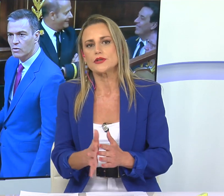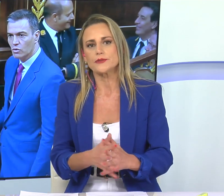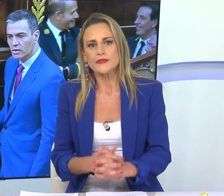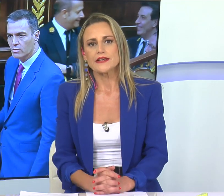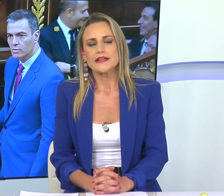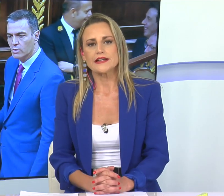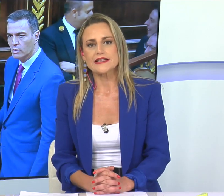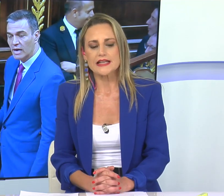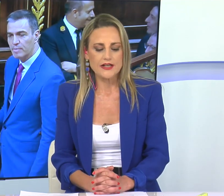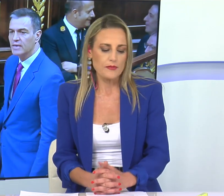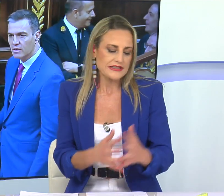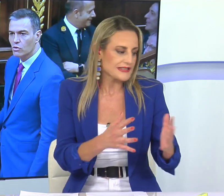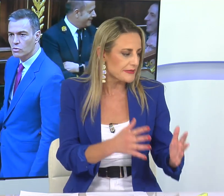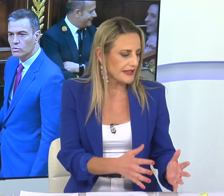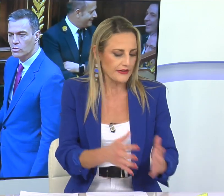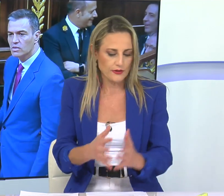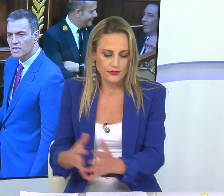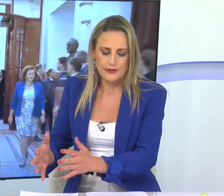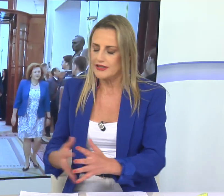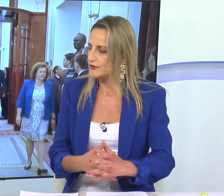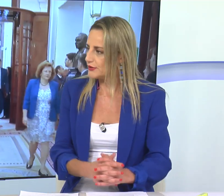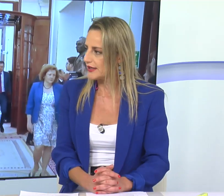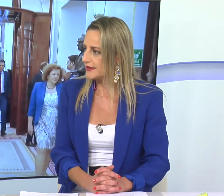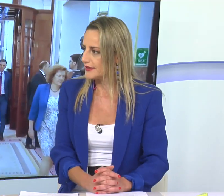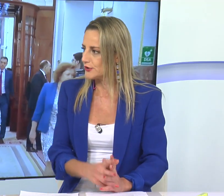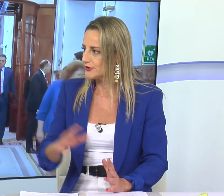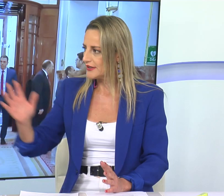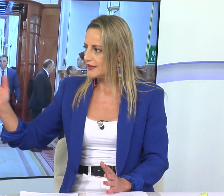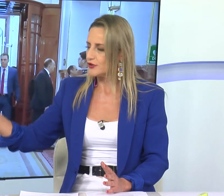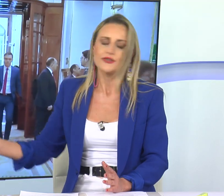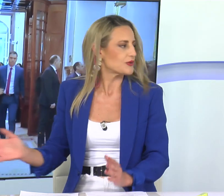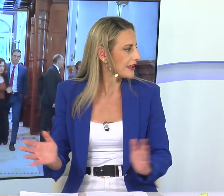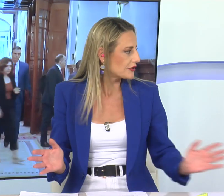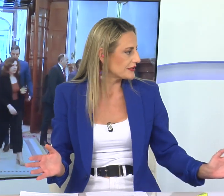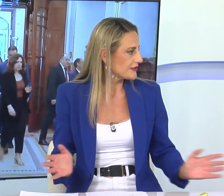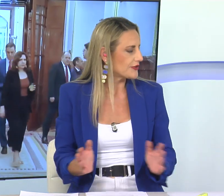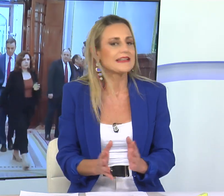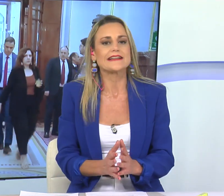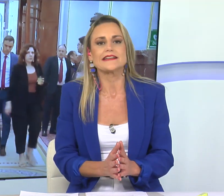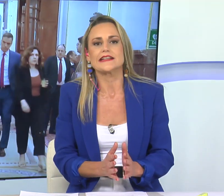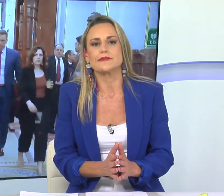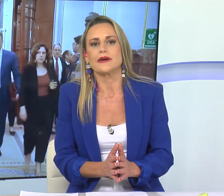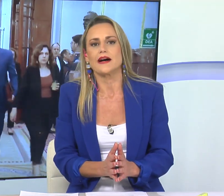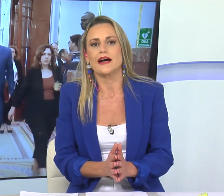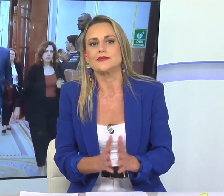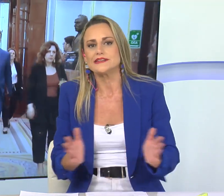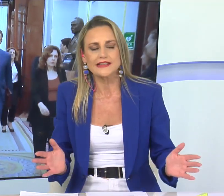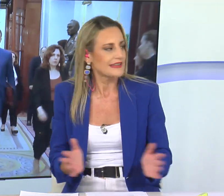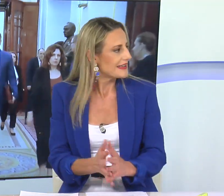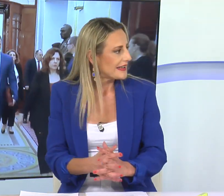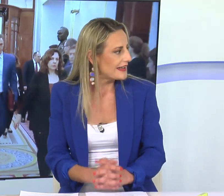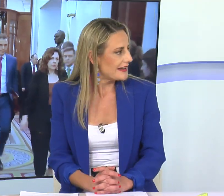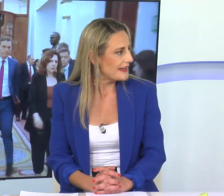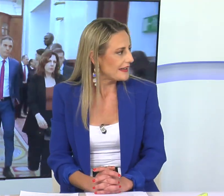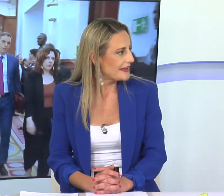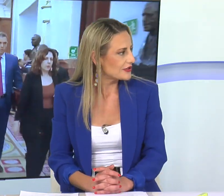Este pero en el que se ha dedicado a pensar si merece o no la pena continuar en el cargo José Antonio Alarcón y Antonio Gil creen que va a